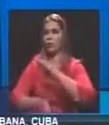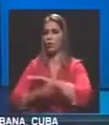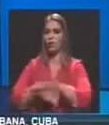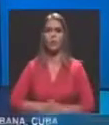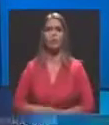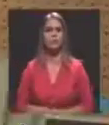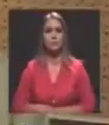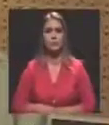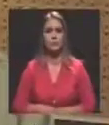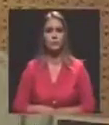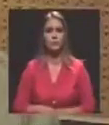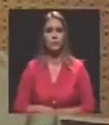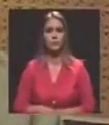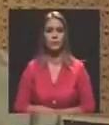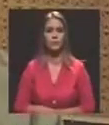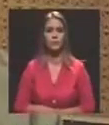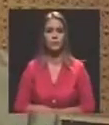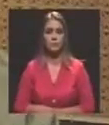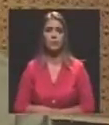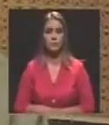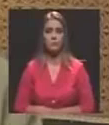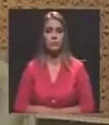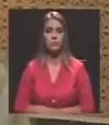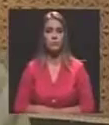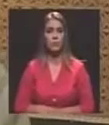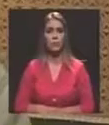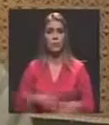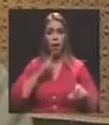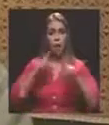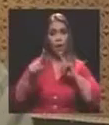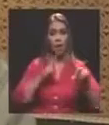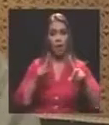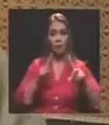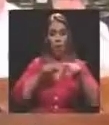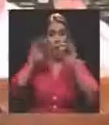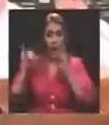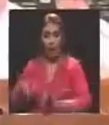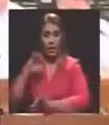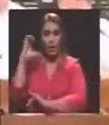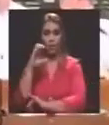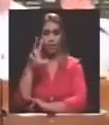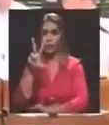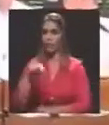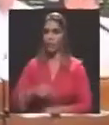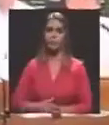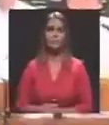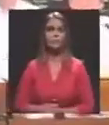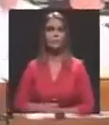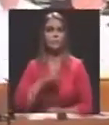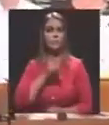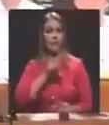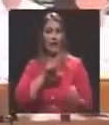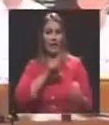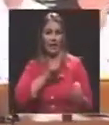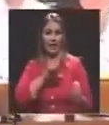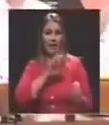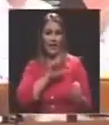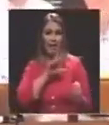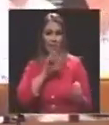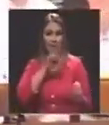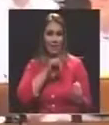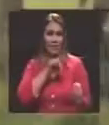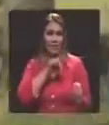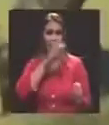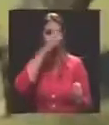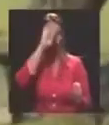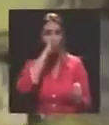Muñoz. Se hace el diálogo, pero fuera de Colombia. Según Pablo Beltrán, jefe negociador de la guerrilla del ELN en